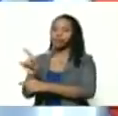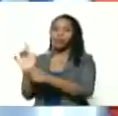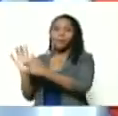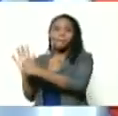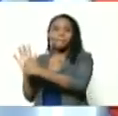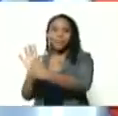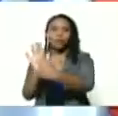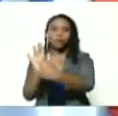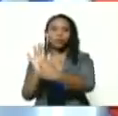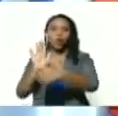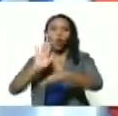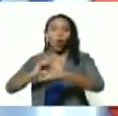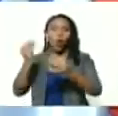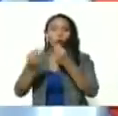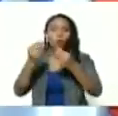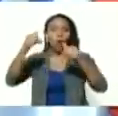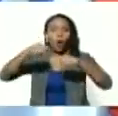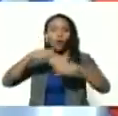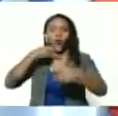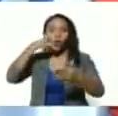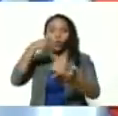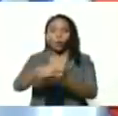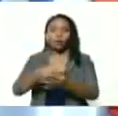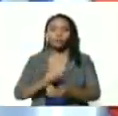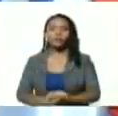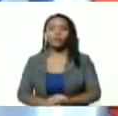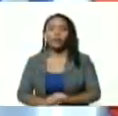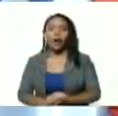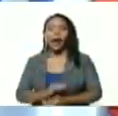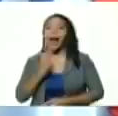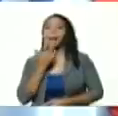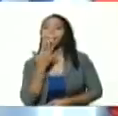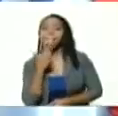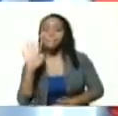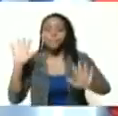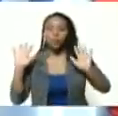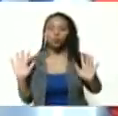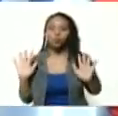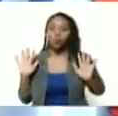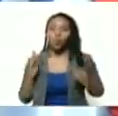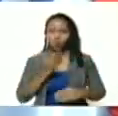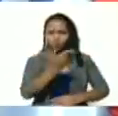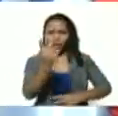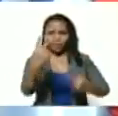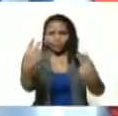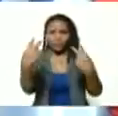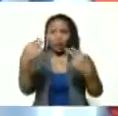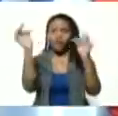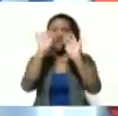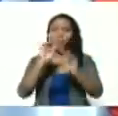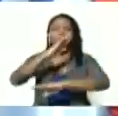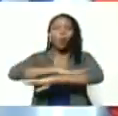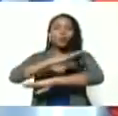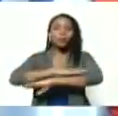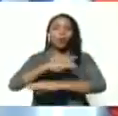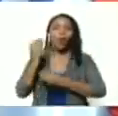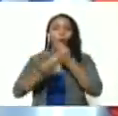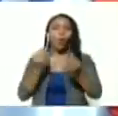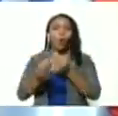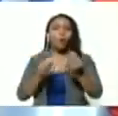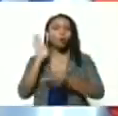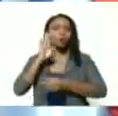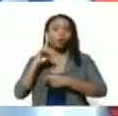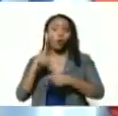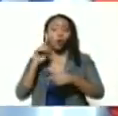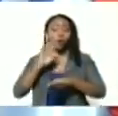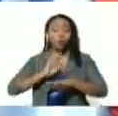casos como el que voy aquí a mencionar. Por ejemplo, vean ustedes la forma de actuar, y por eso tenemos